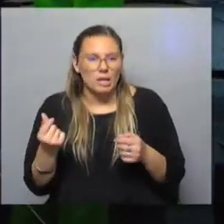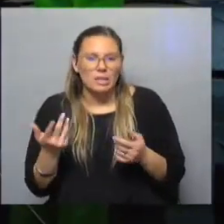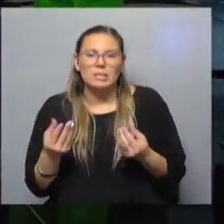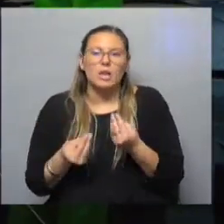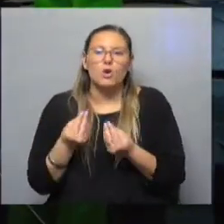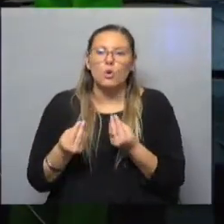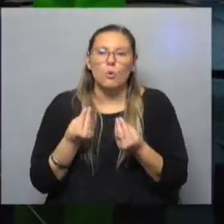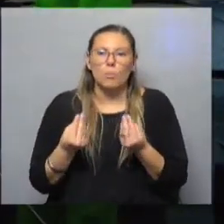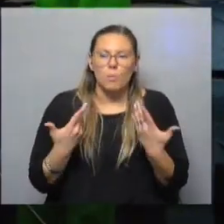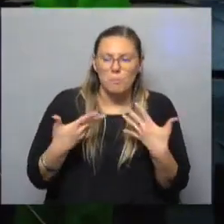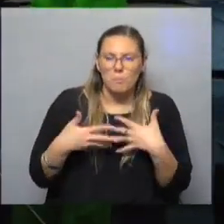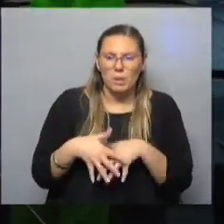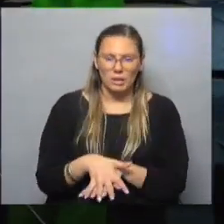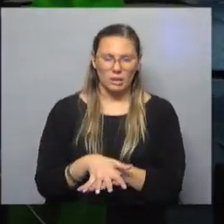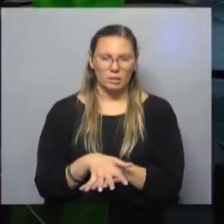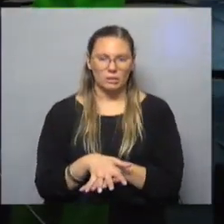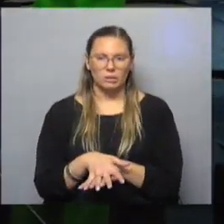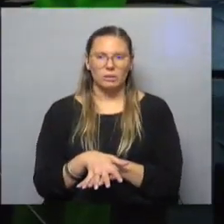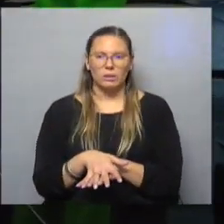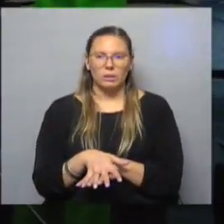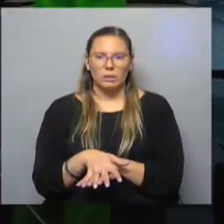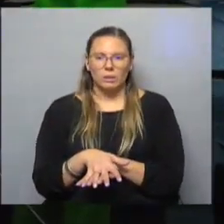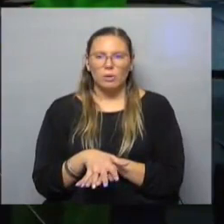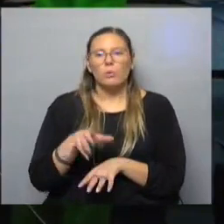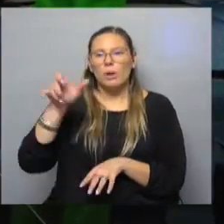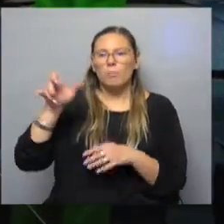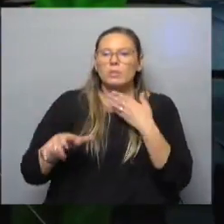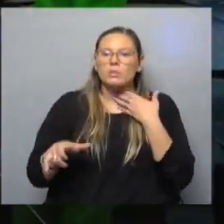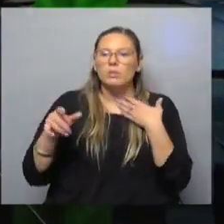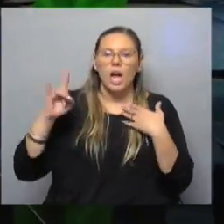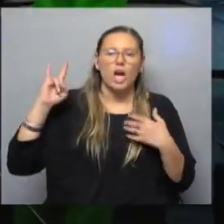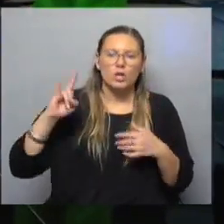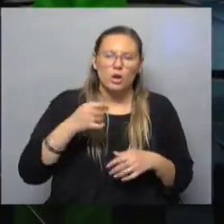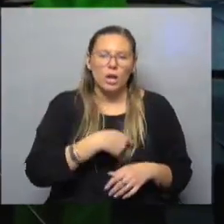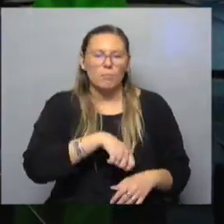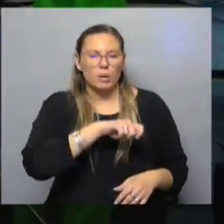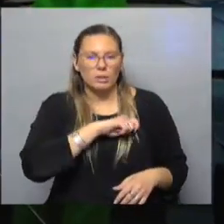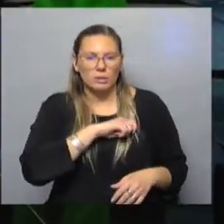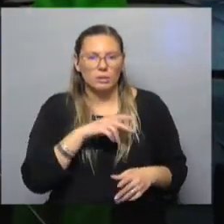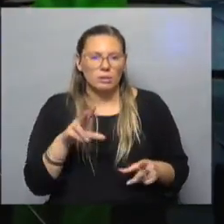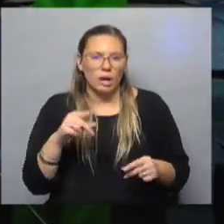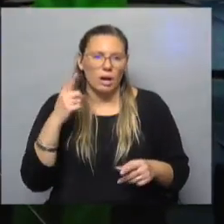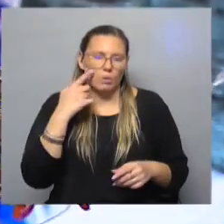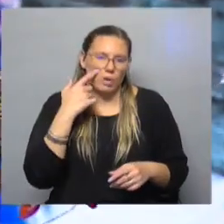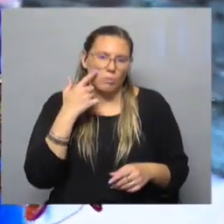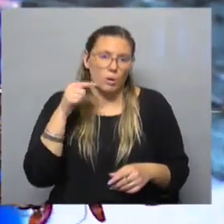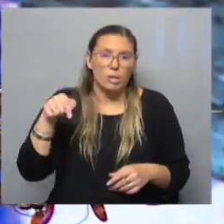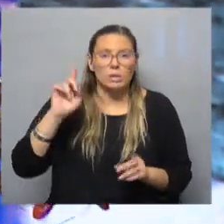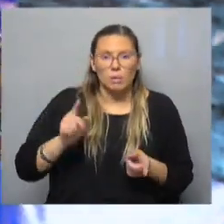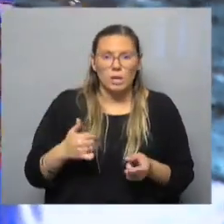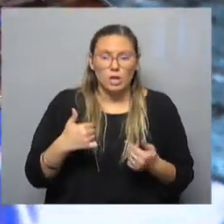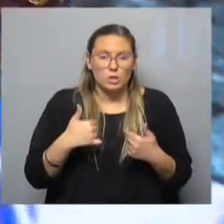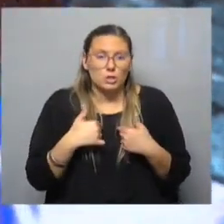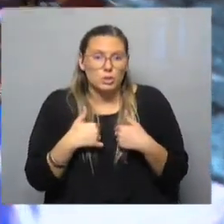fue conjugar con una persona que viene del rock español? Fue todo un experimento y para él también, él decía,